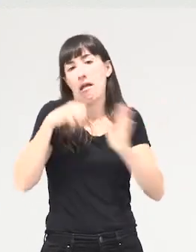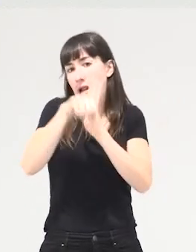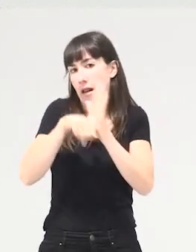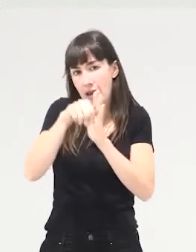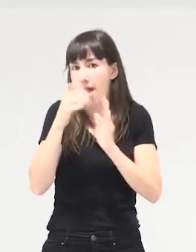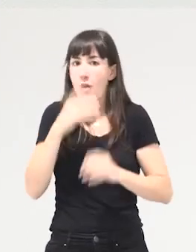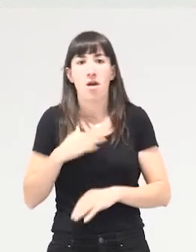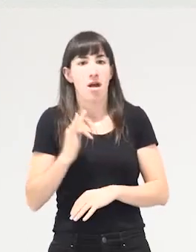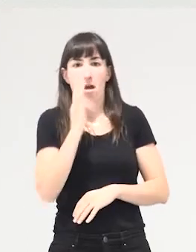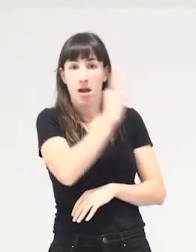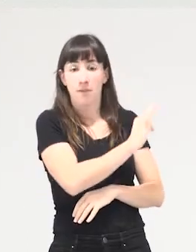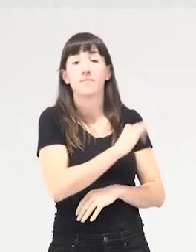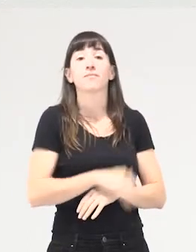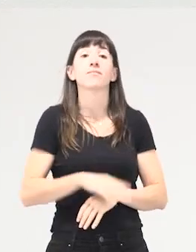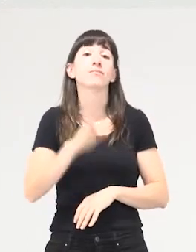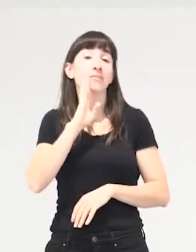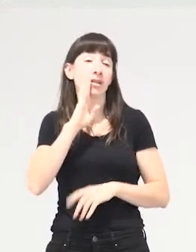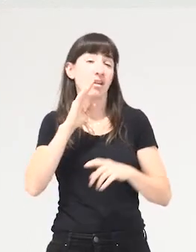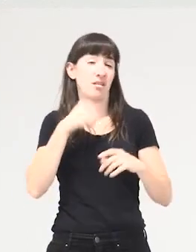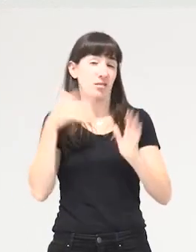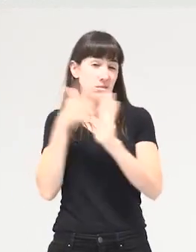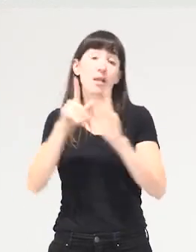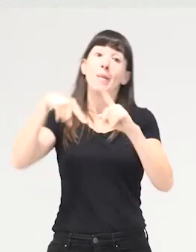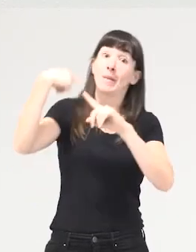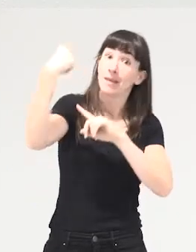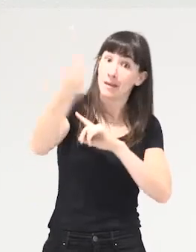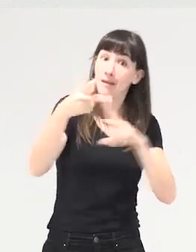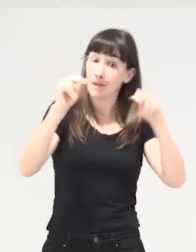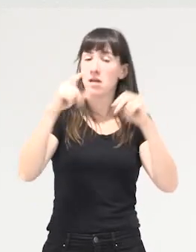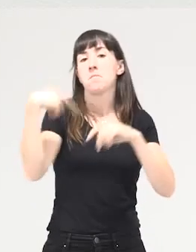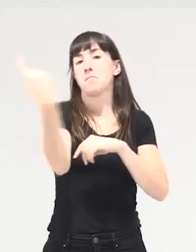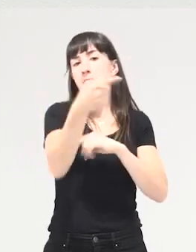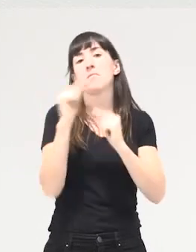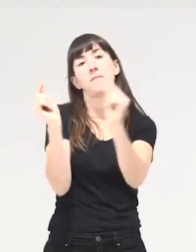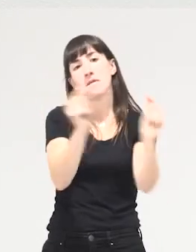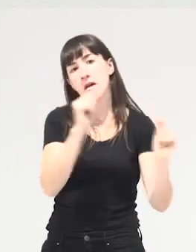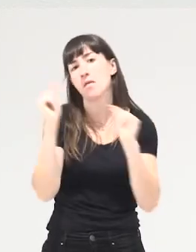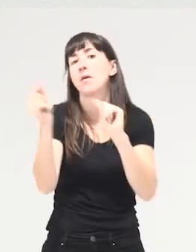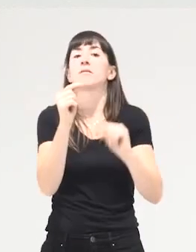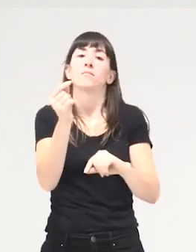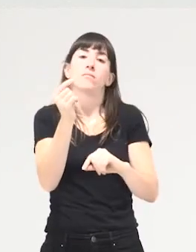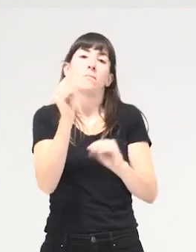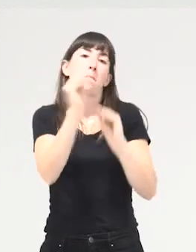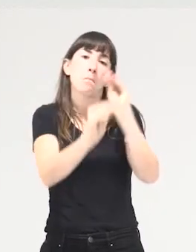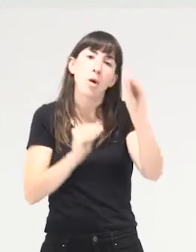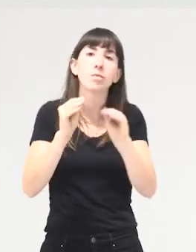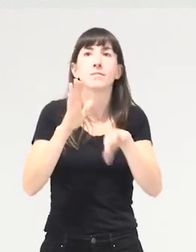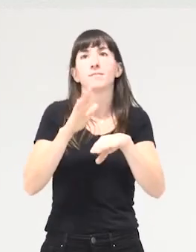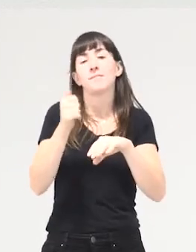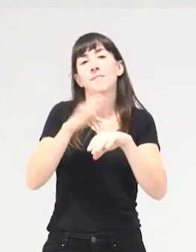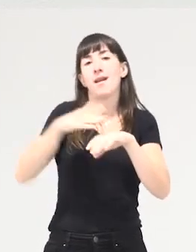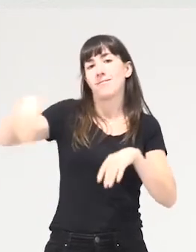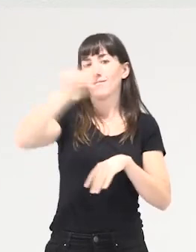Después, como decía, habrá un espacio para el diálogo, para que podamos hacer, bueno, podamos tener un espacio más